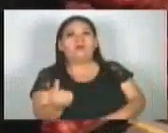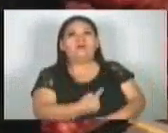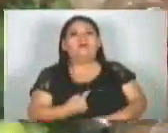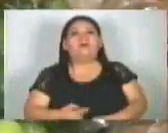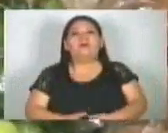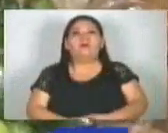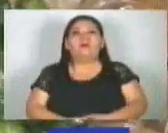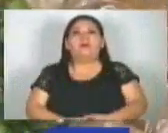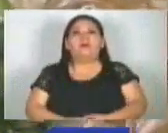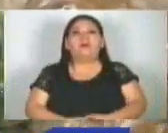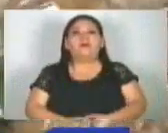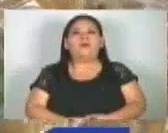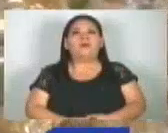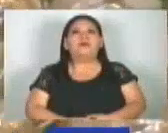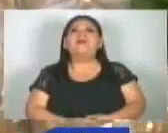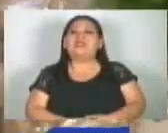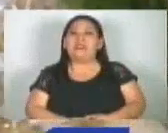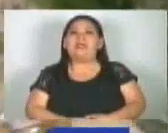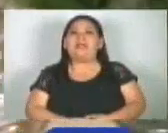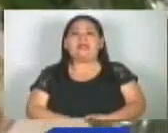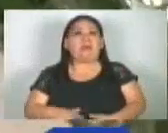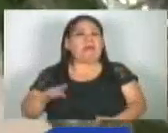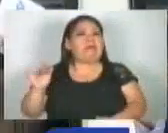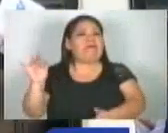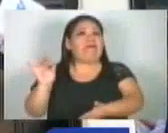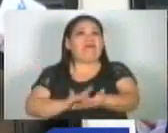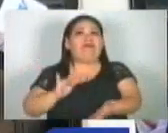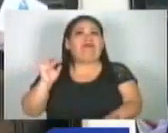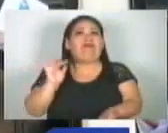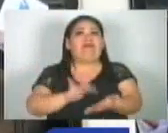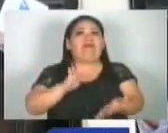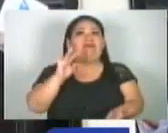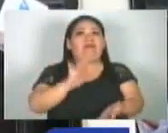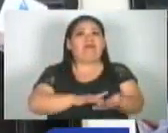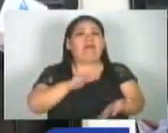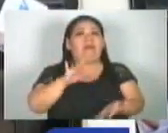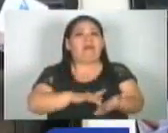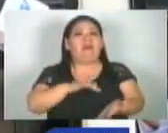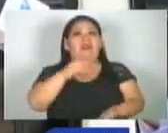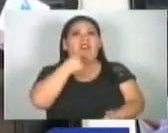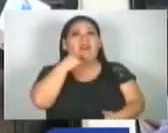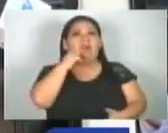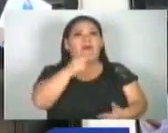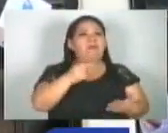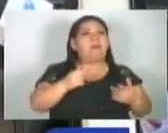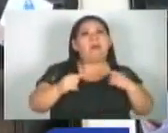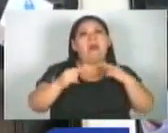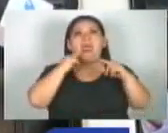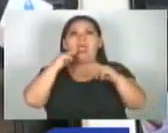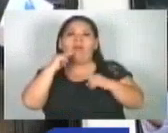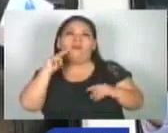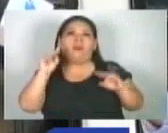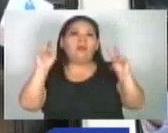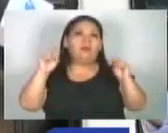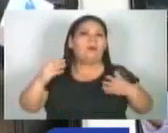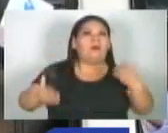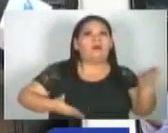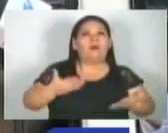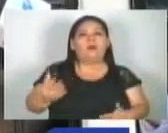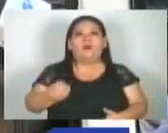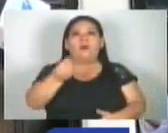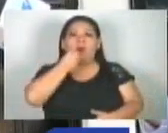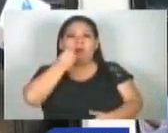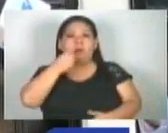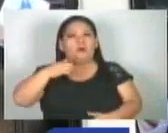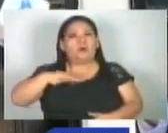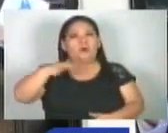Que ha habido un abuso desmedido de los que dirigen el comercio de los alimentos del país. Creo